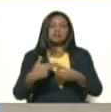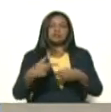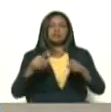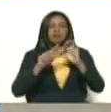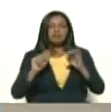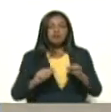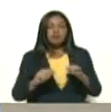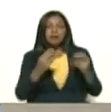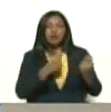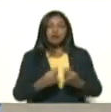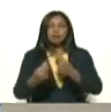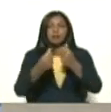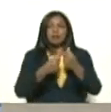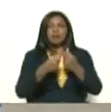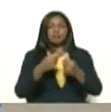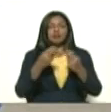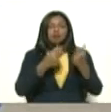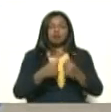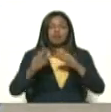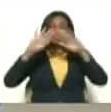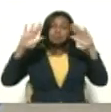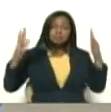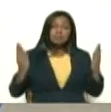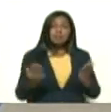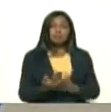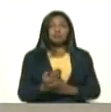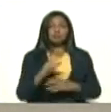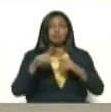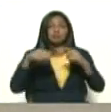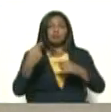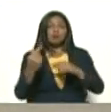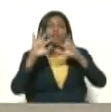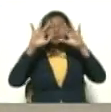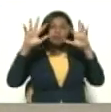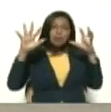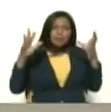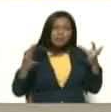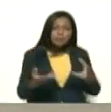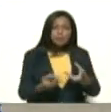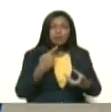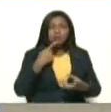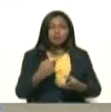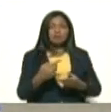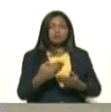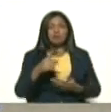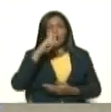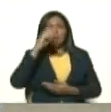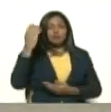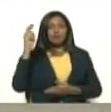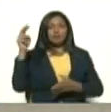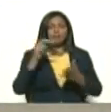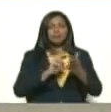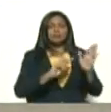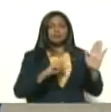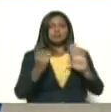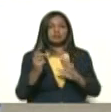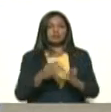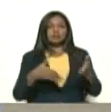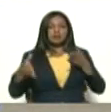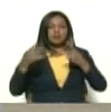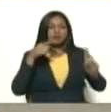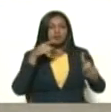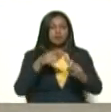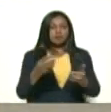comercial y económica de la economía del mundo post pandemia. Lo dijimos en el 2016. Es el camino